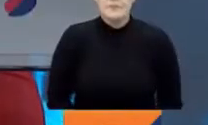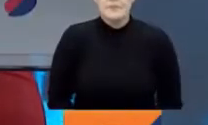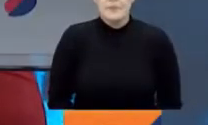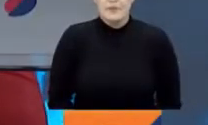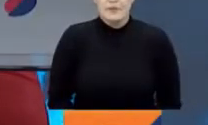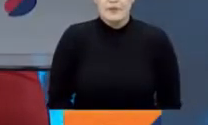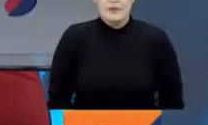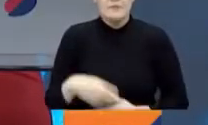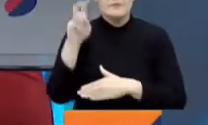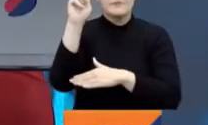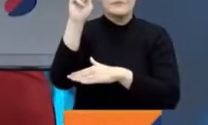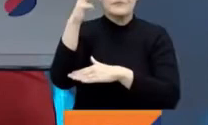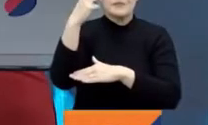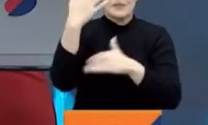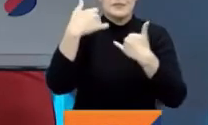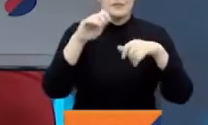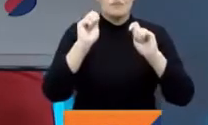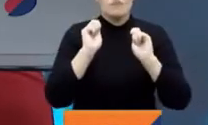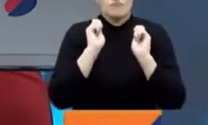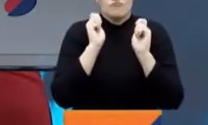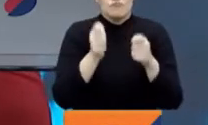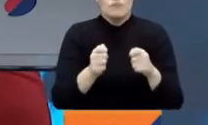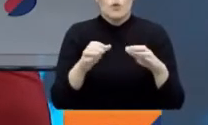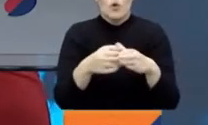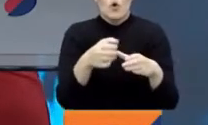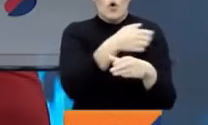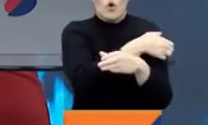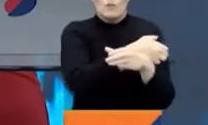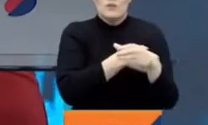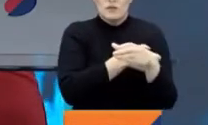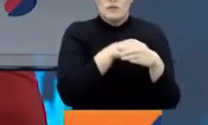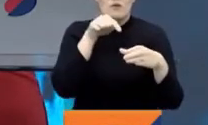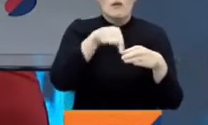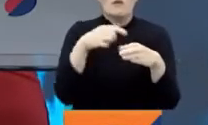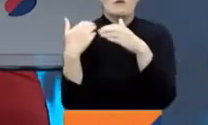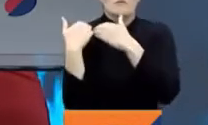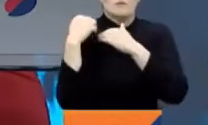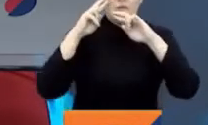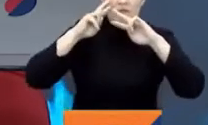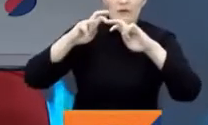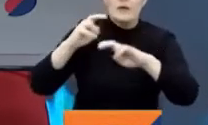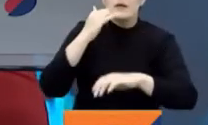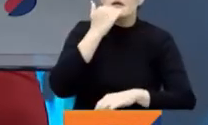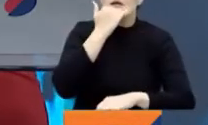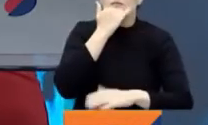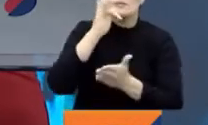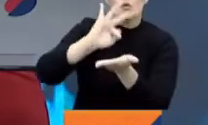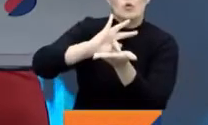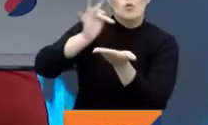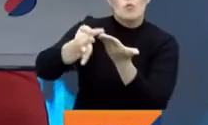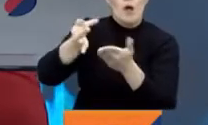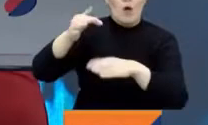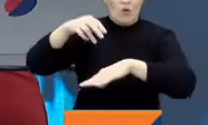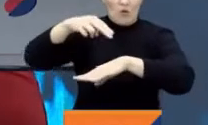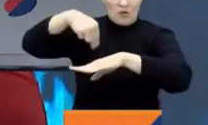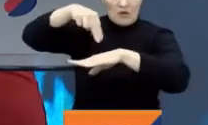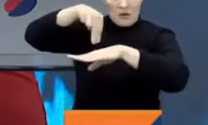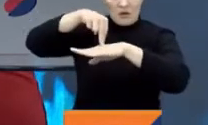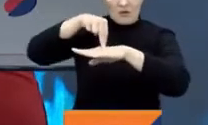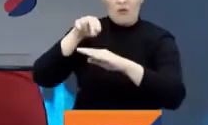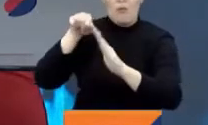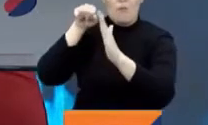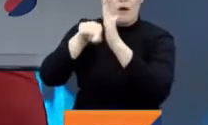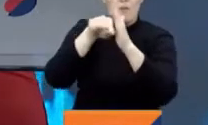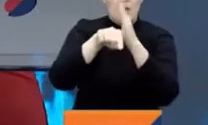La Fiscalía designó una comisión para investigar la masacre de los 3 indígenas en Tumaco, Nariño. Entre las víctimas estaba